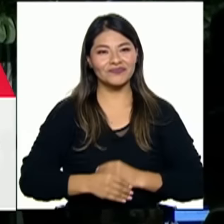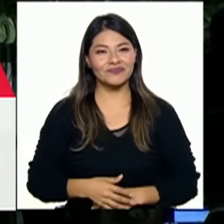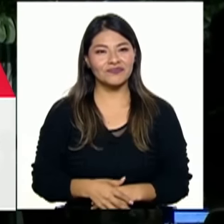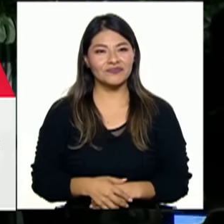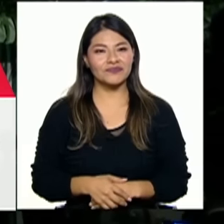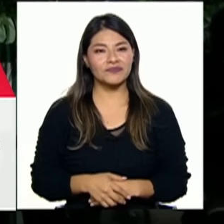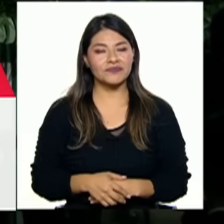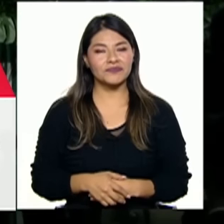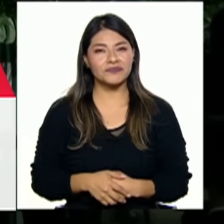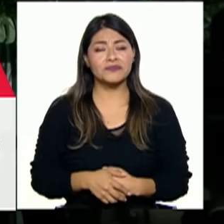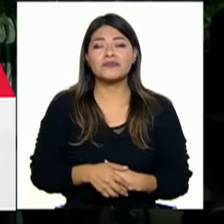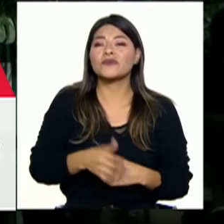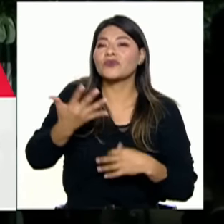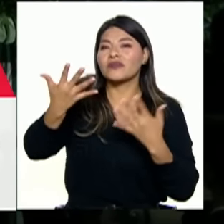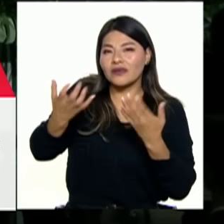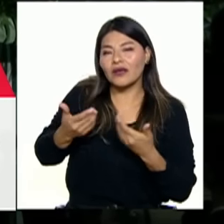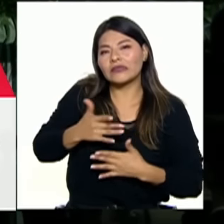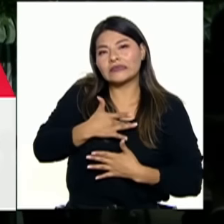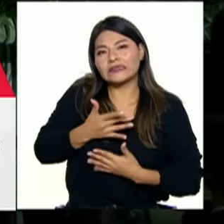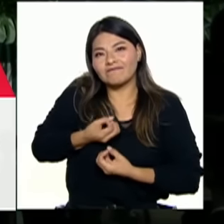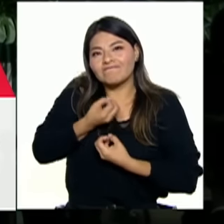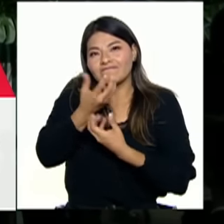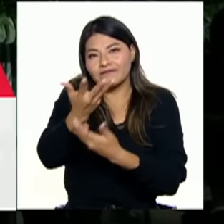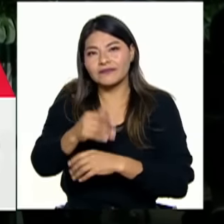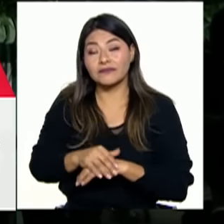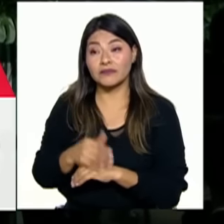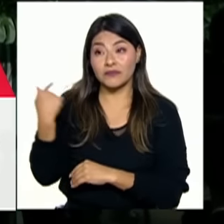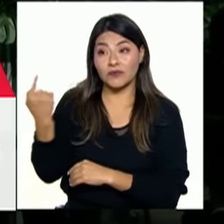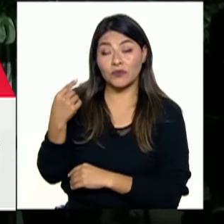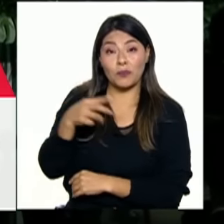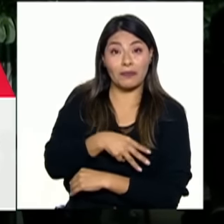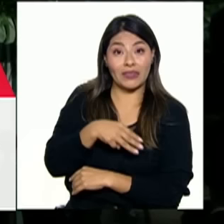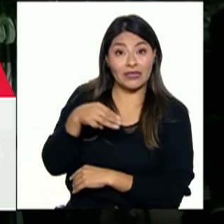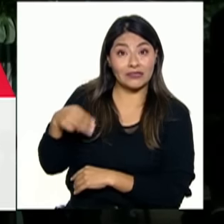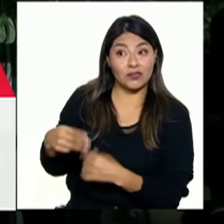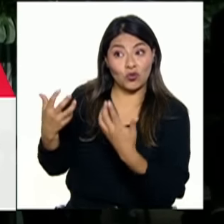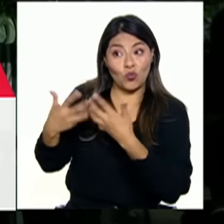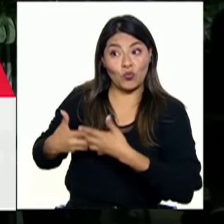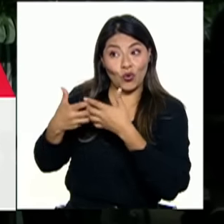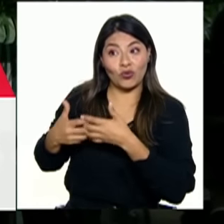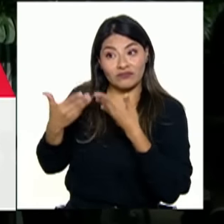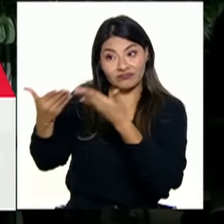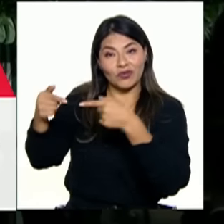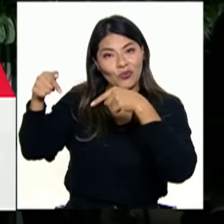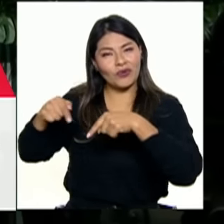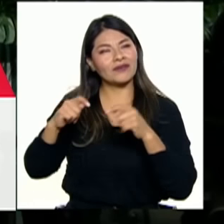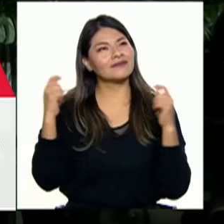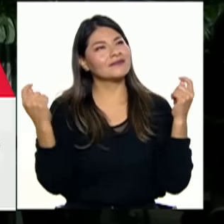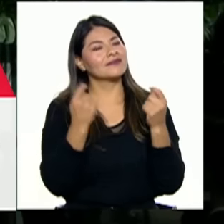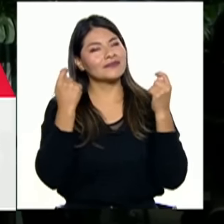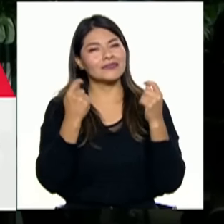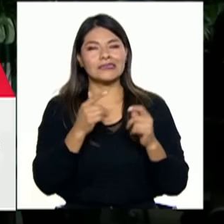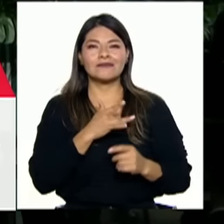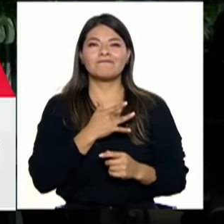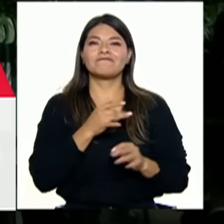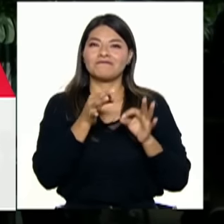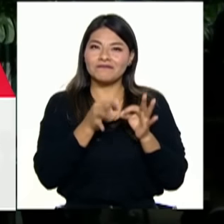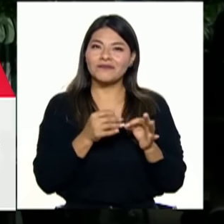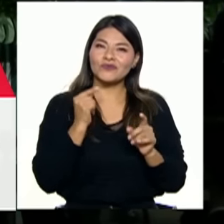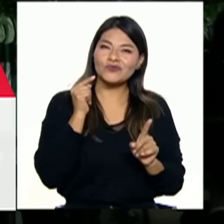Quiero comenzar expresando mi saludo desde el Ministerio de la Producción en este día tan significativo para el